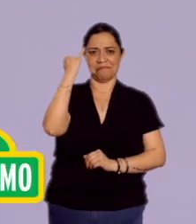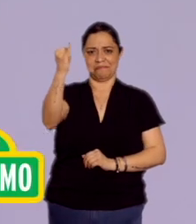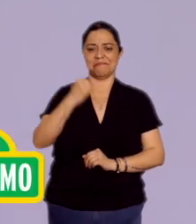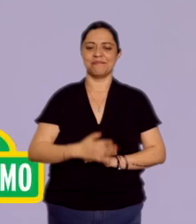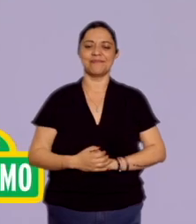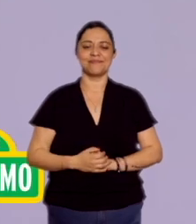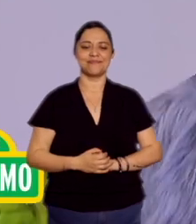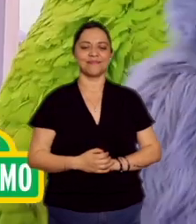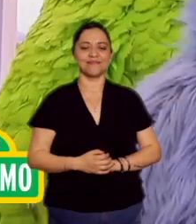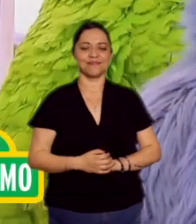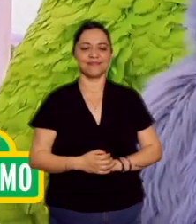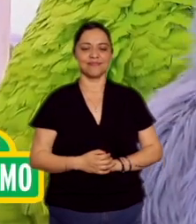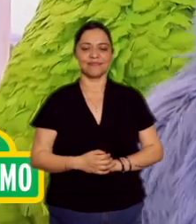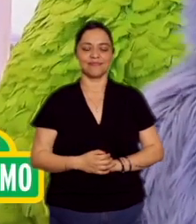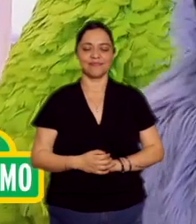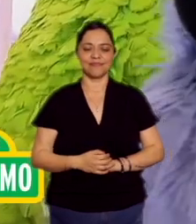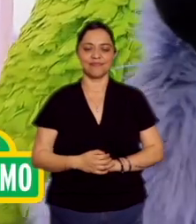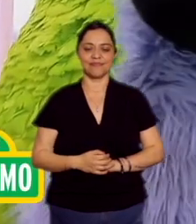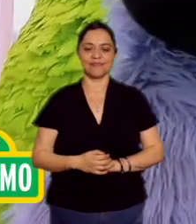Sí.